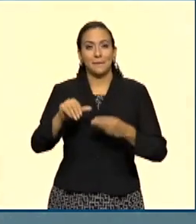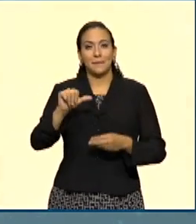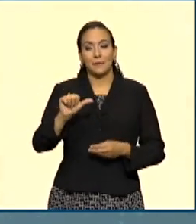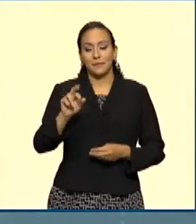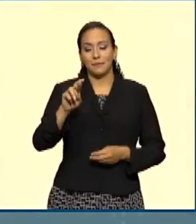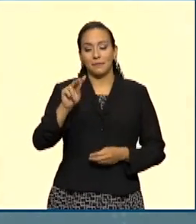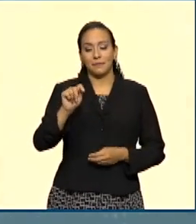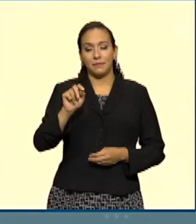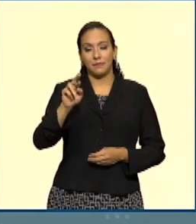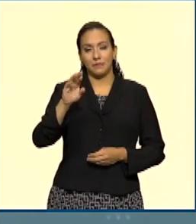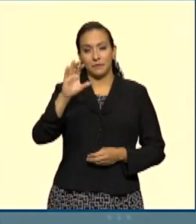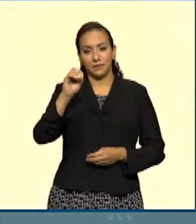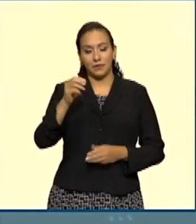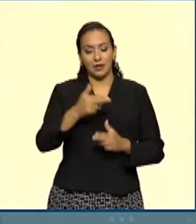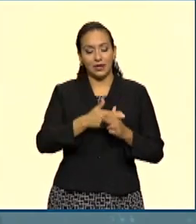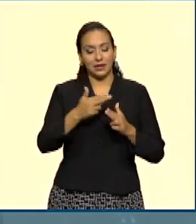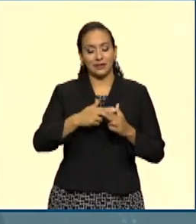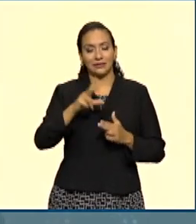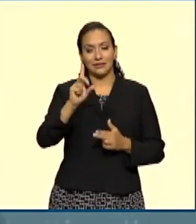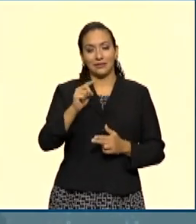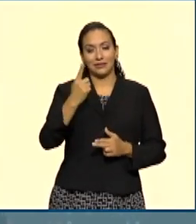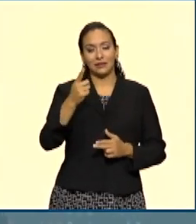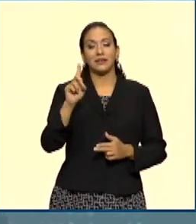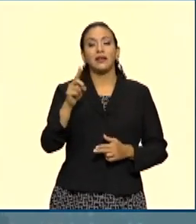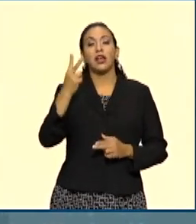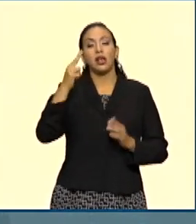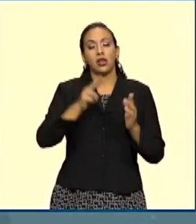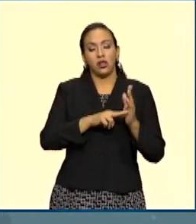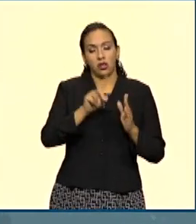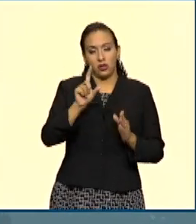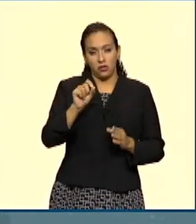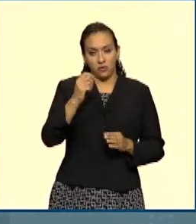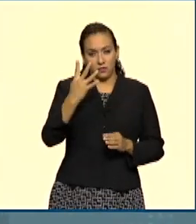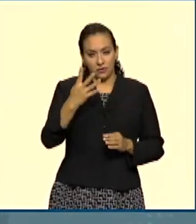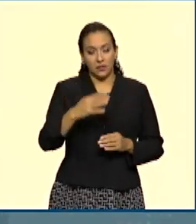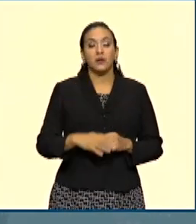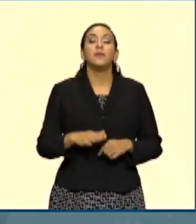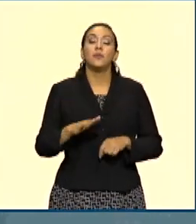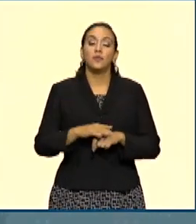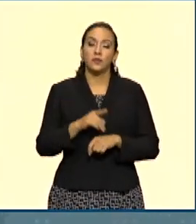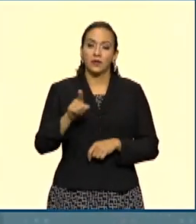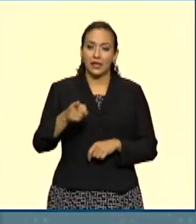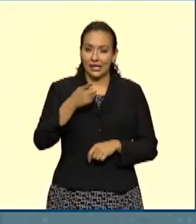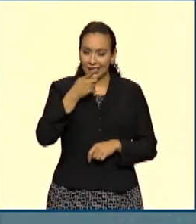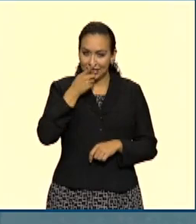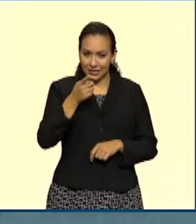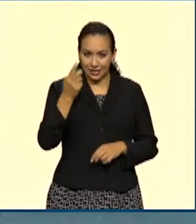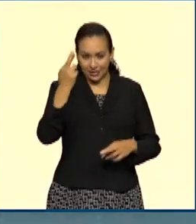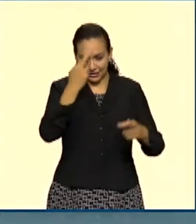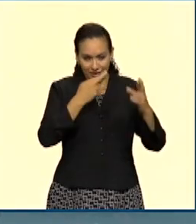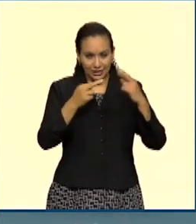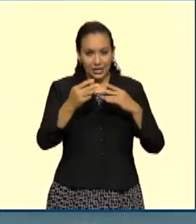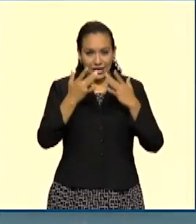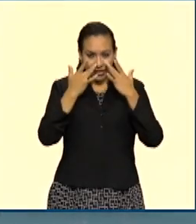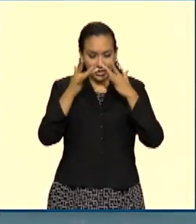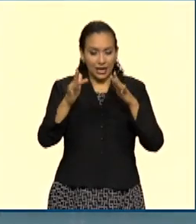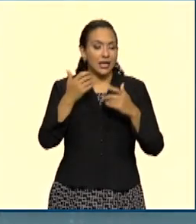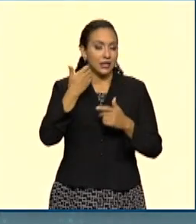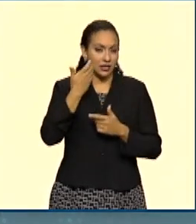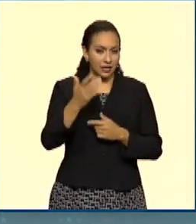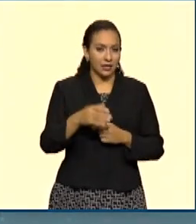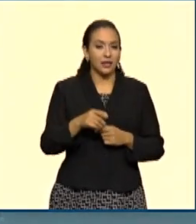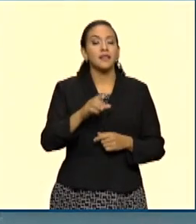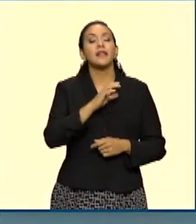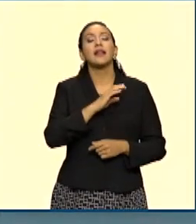Morales Silva hasta el 31 de diciembre de 2024, tras calificar de procedente la renuncia a dicho cargo de